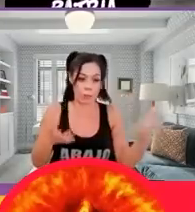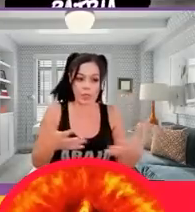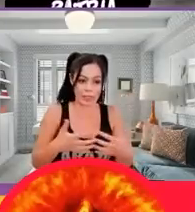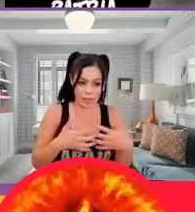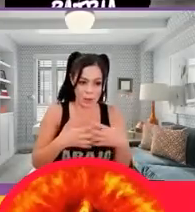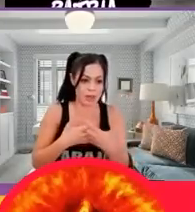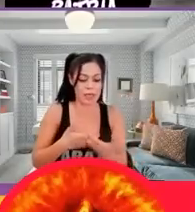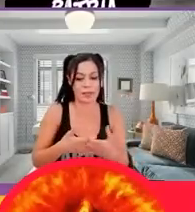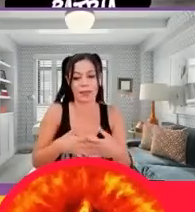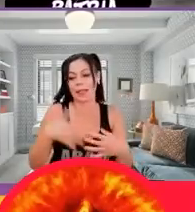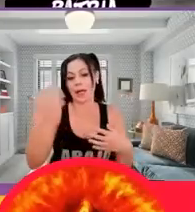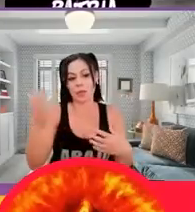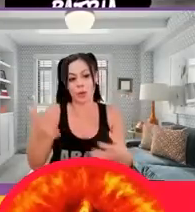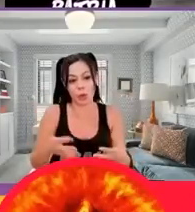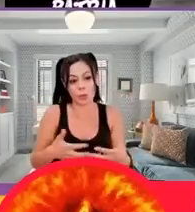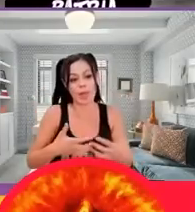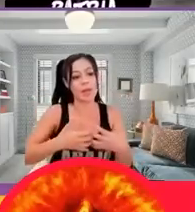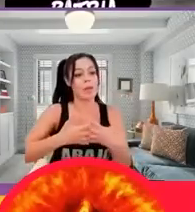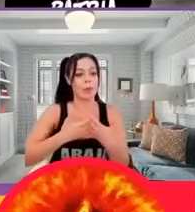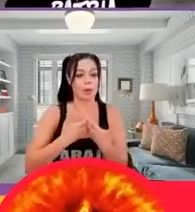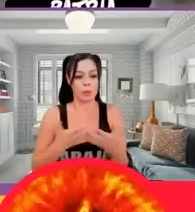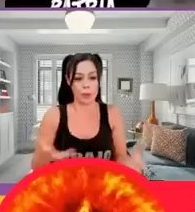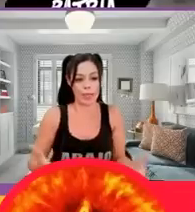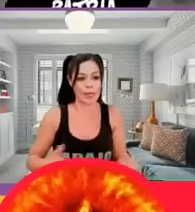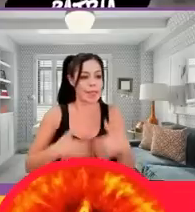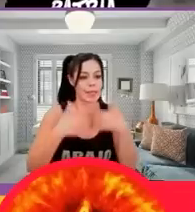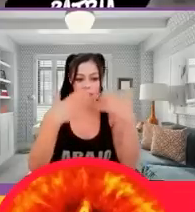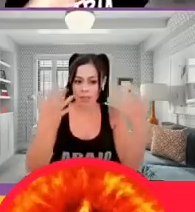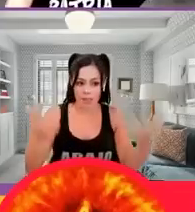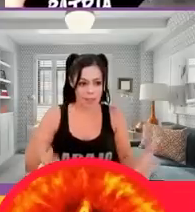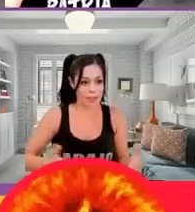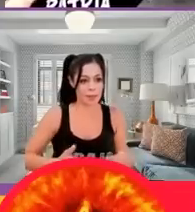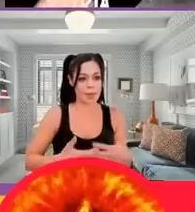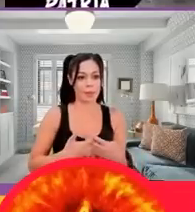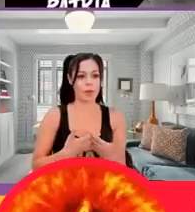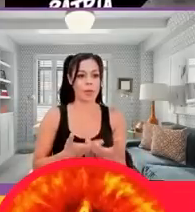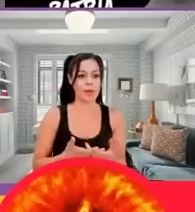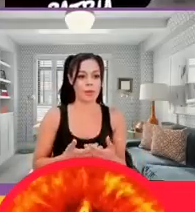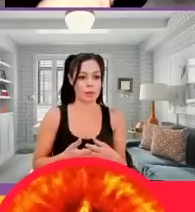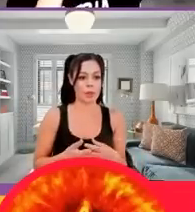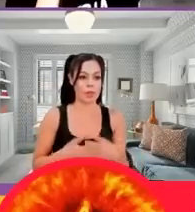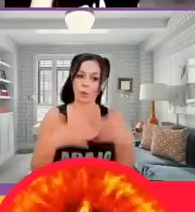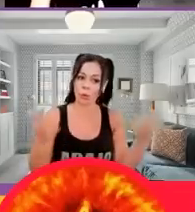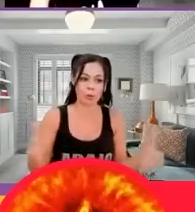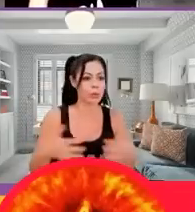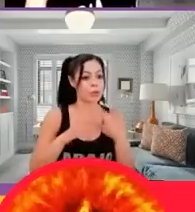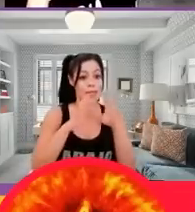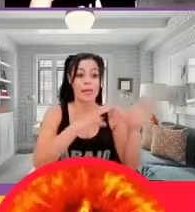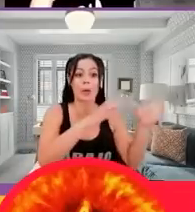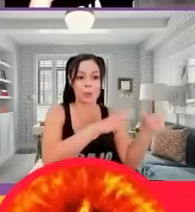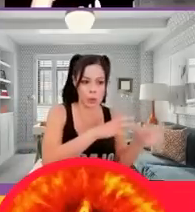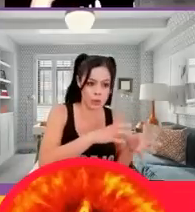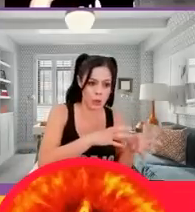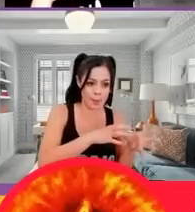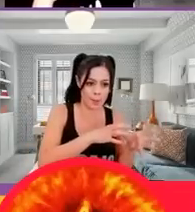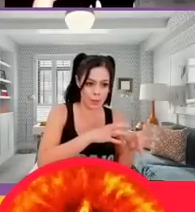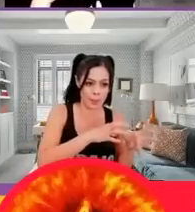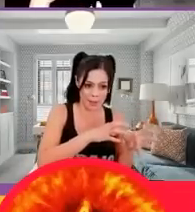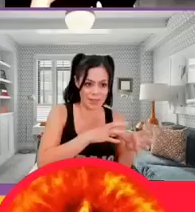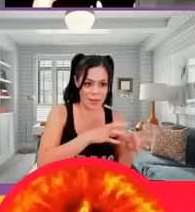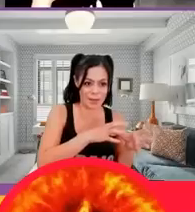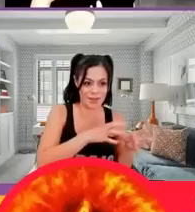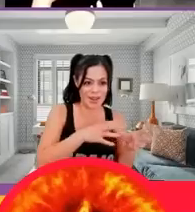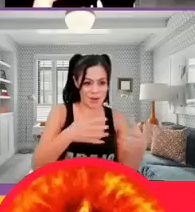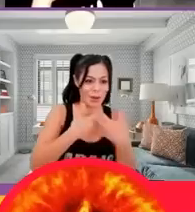una política socialista. En el caso de Colombia, porque tuvieron guerrillas y gobiernos corruptos, es la corrupción el